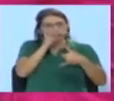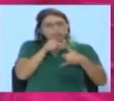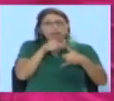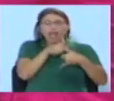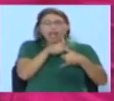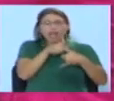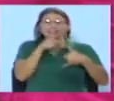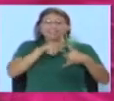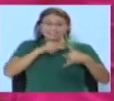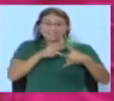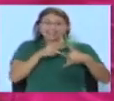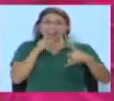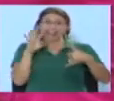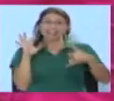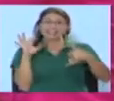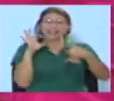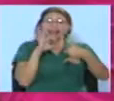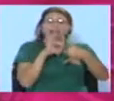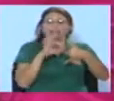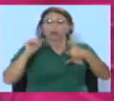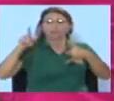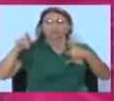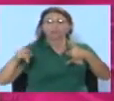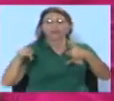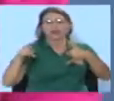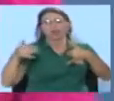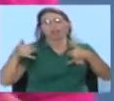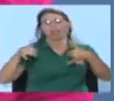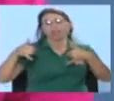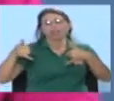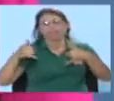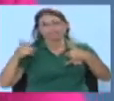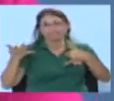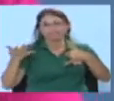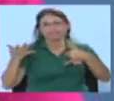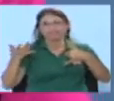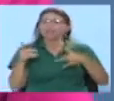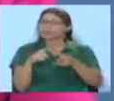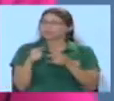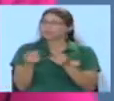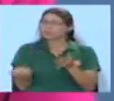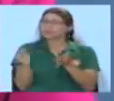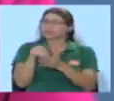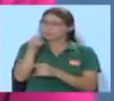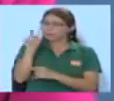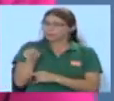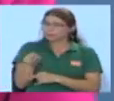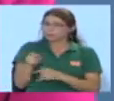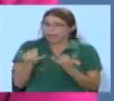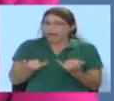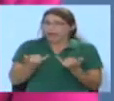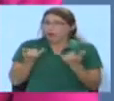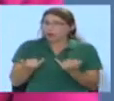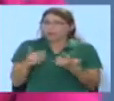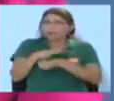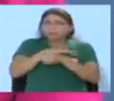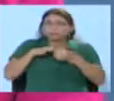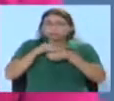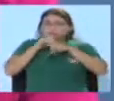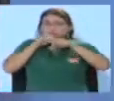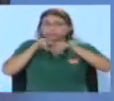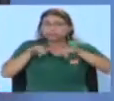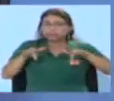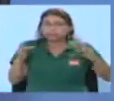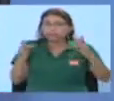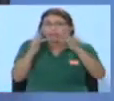hacer que ese enlace no sea tan bueno para los demás. Ah, ok, pero entonces vuelvo a la pregunta. ¿Son entonces las redes existentes insuficientes para la demanda